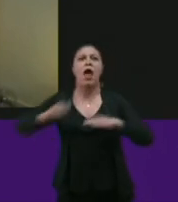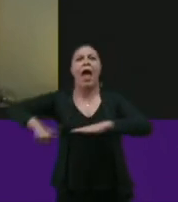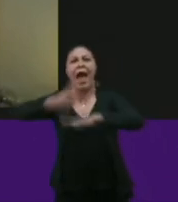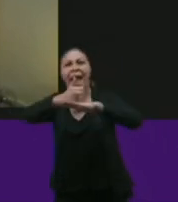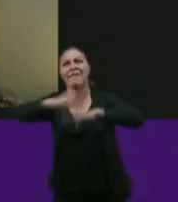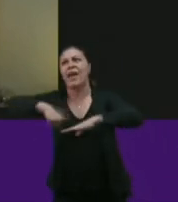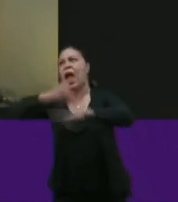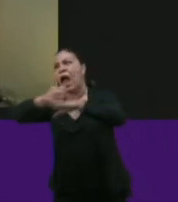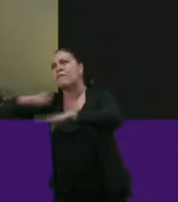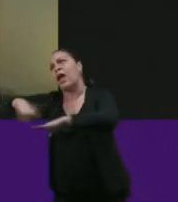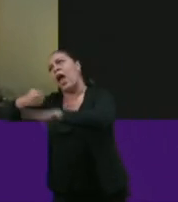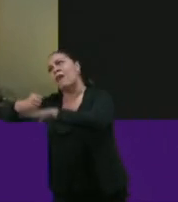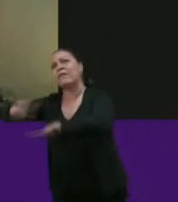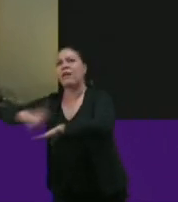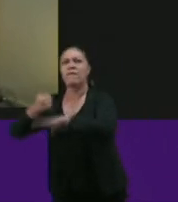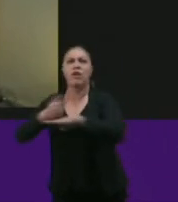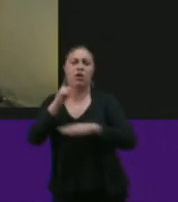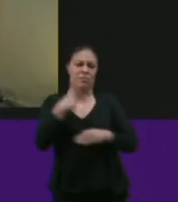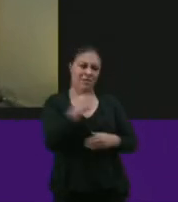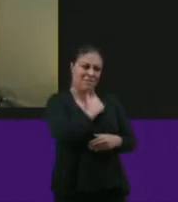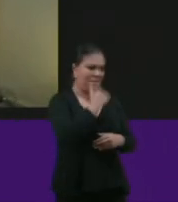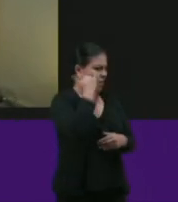yo era emprendedor porque no quería tener jefes.